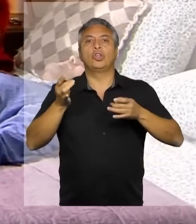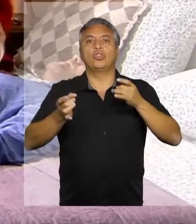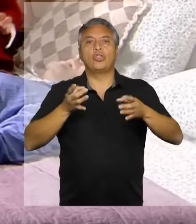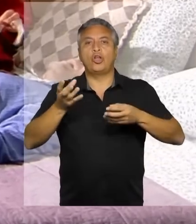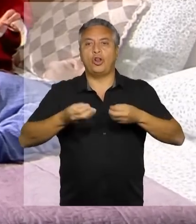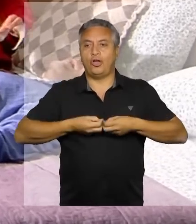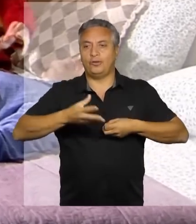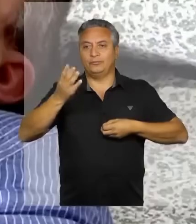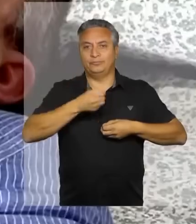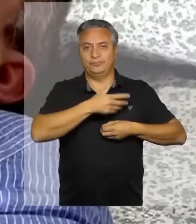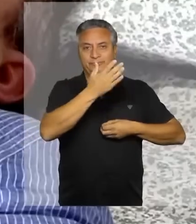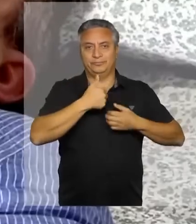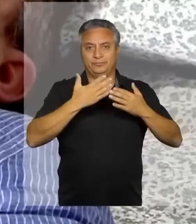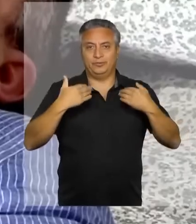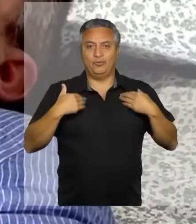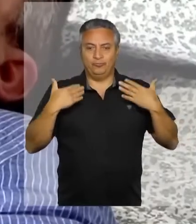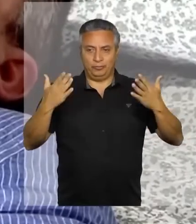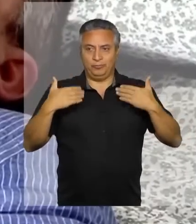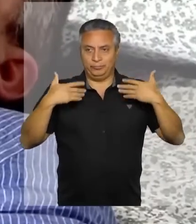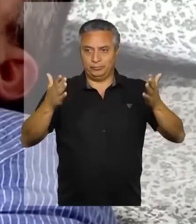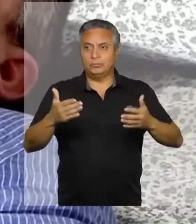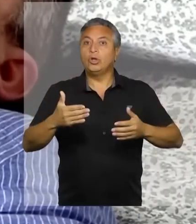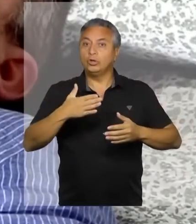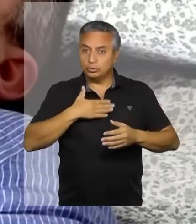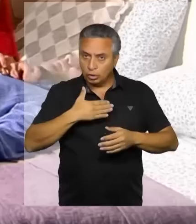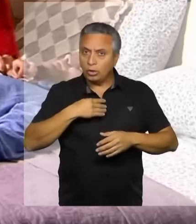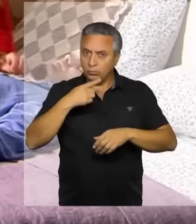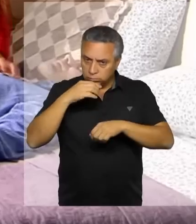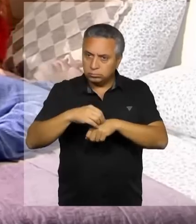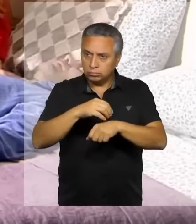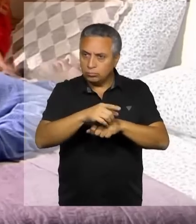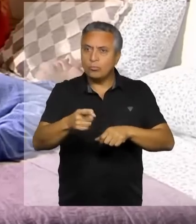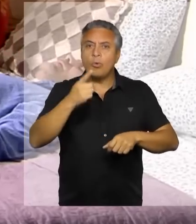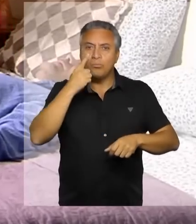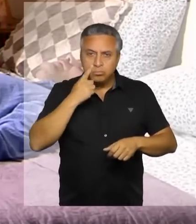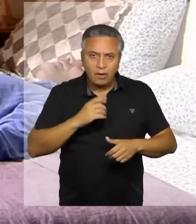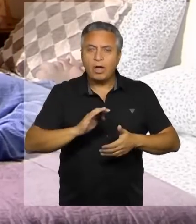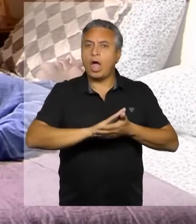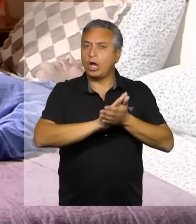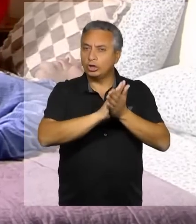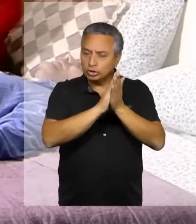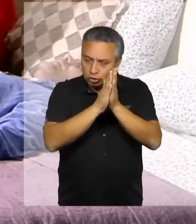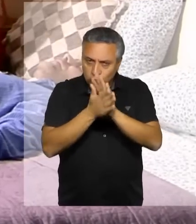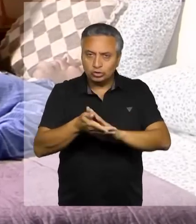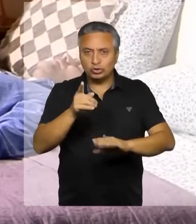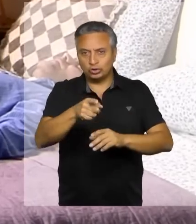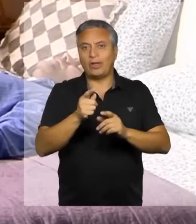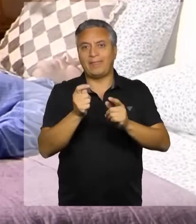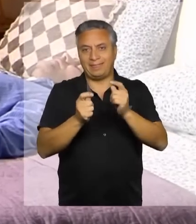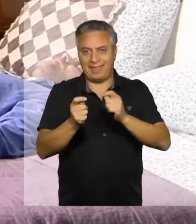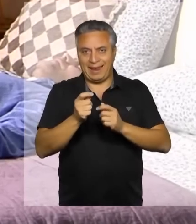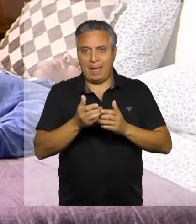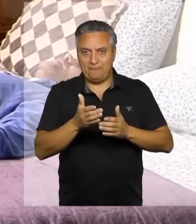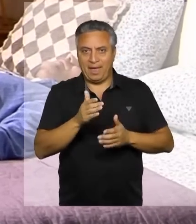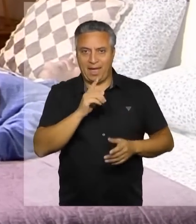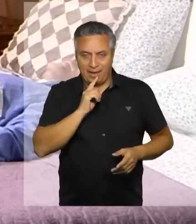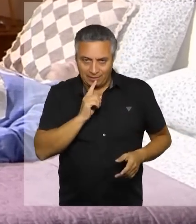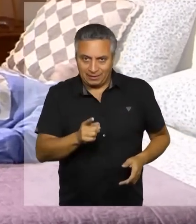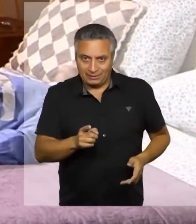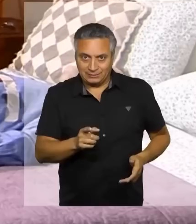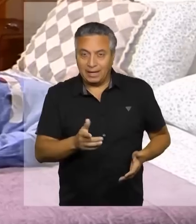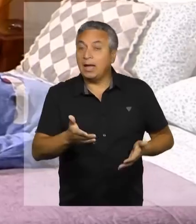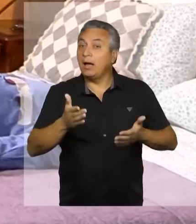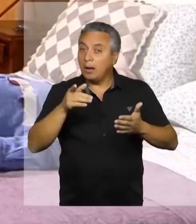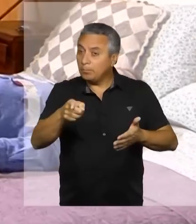trauma. Yo le recomiendo a mis pacientes, tienen que probar con todo tipo de terapia. Eso es lo que les digo yo, pero es